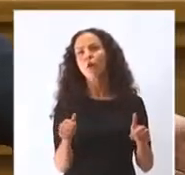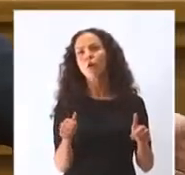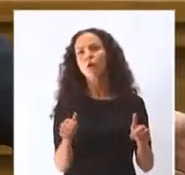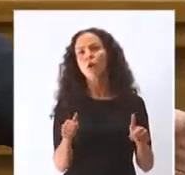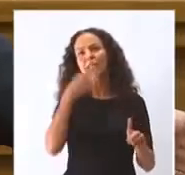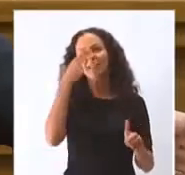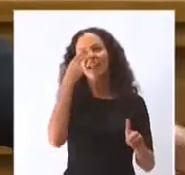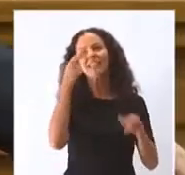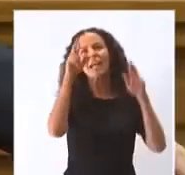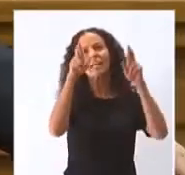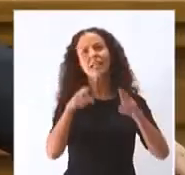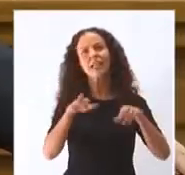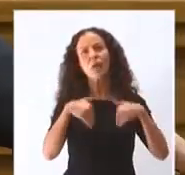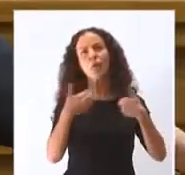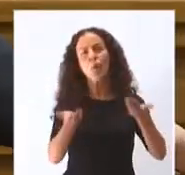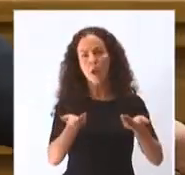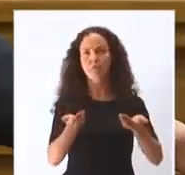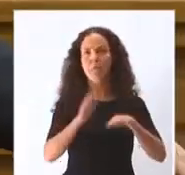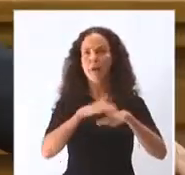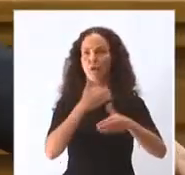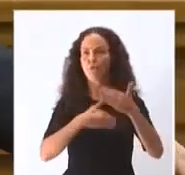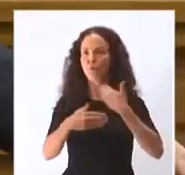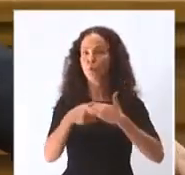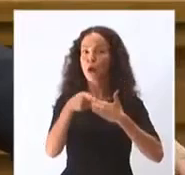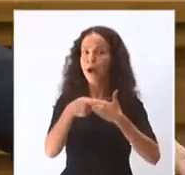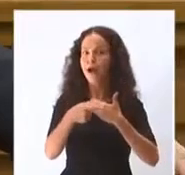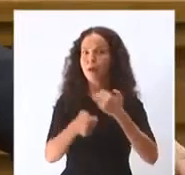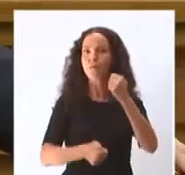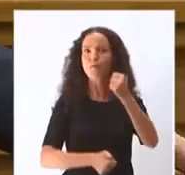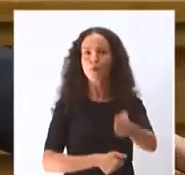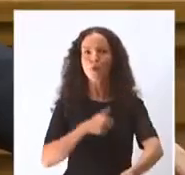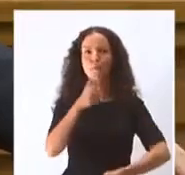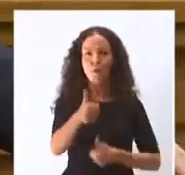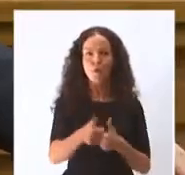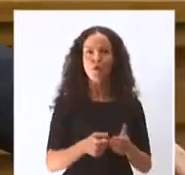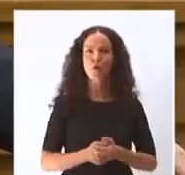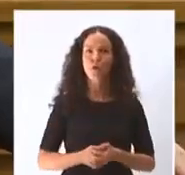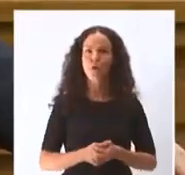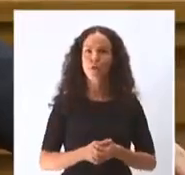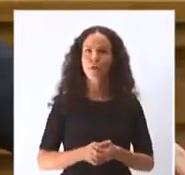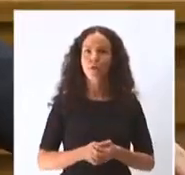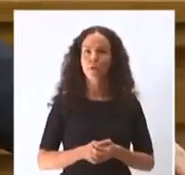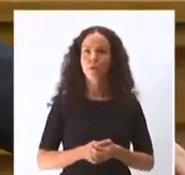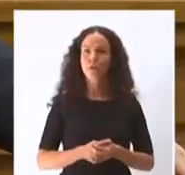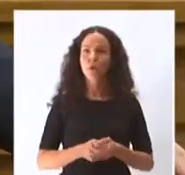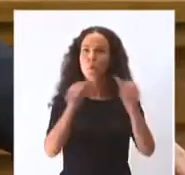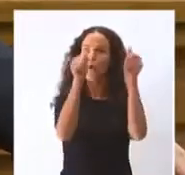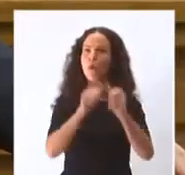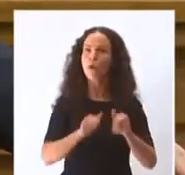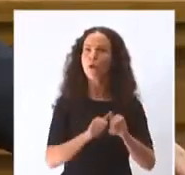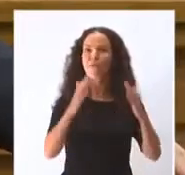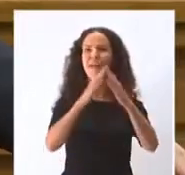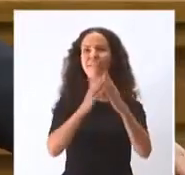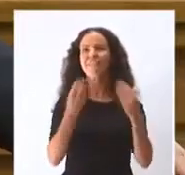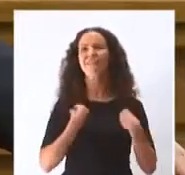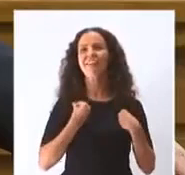de las grandes residencias en volumen se va avanzando a una vivienda integral donde